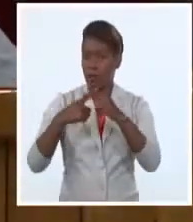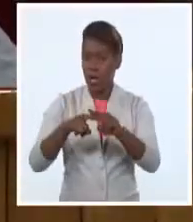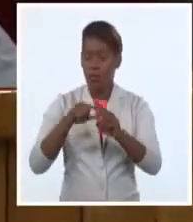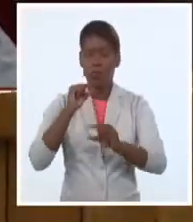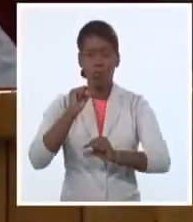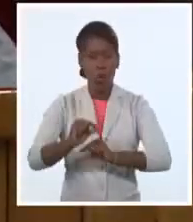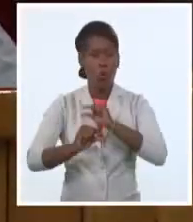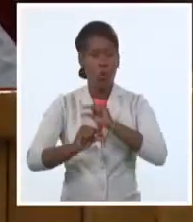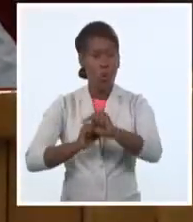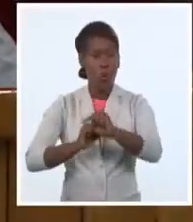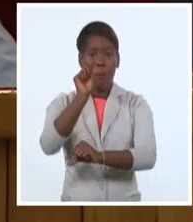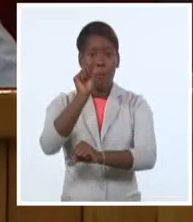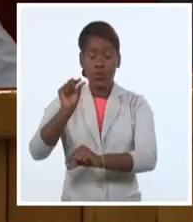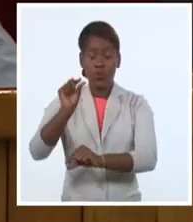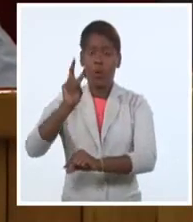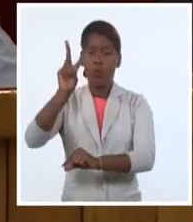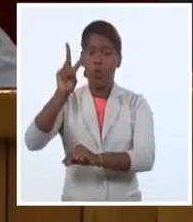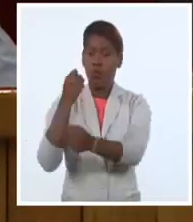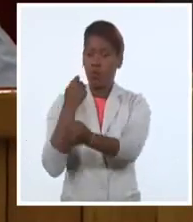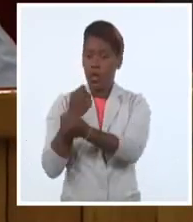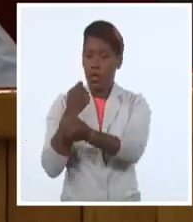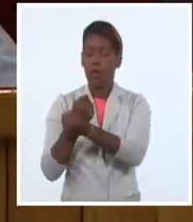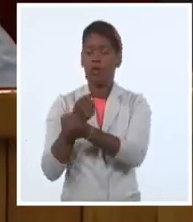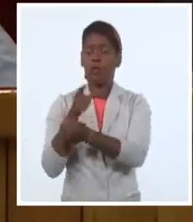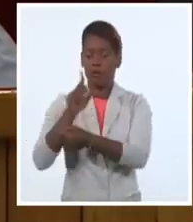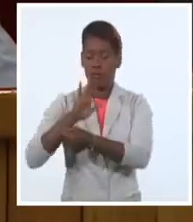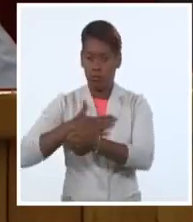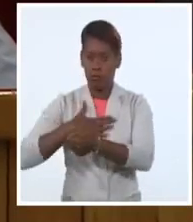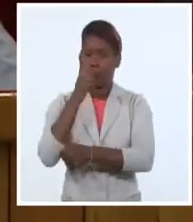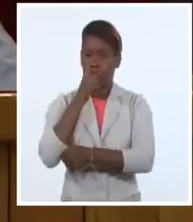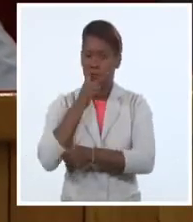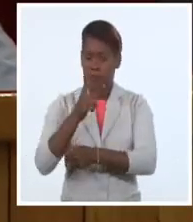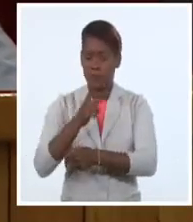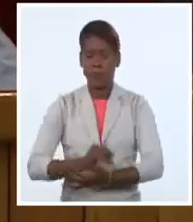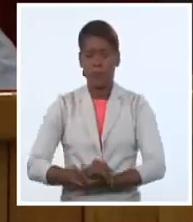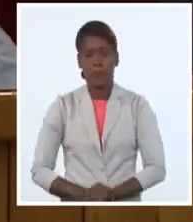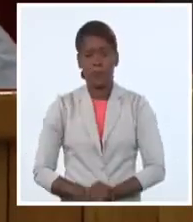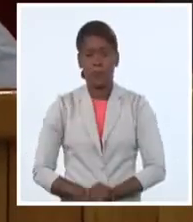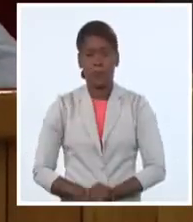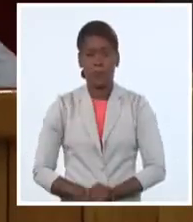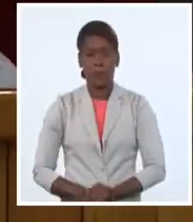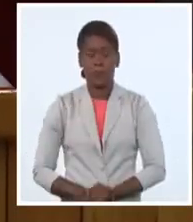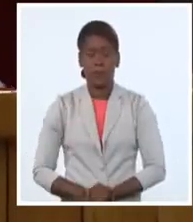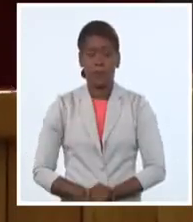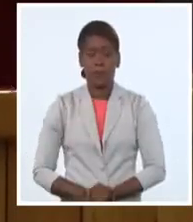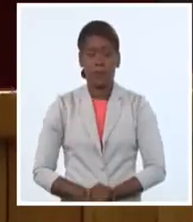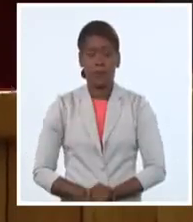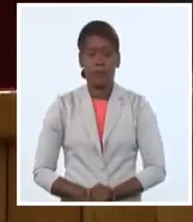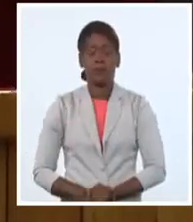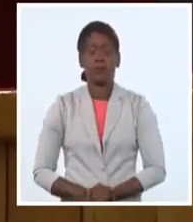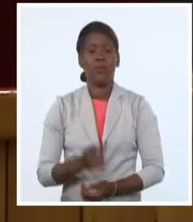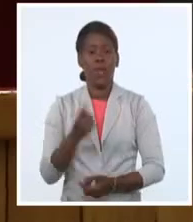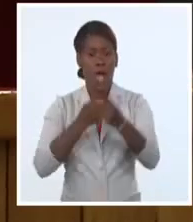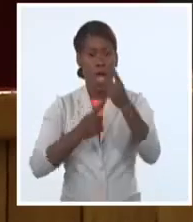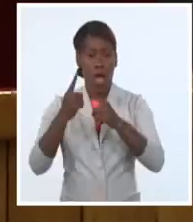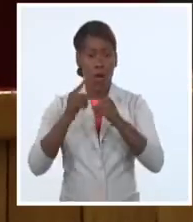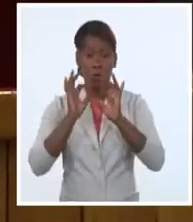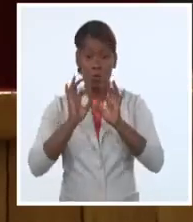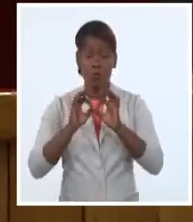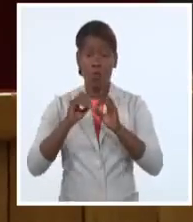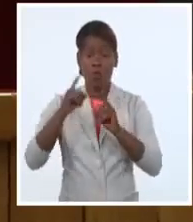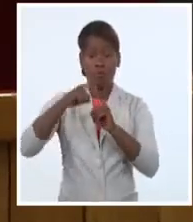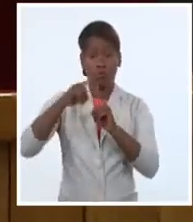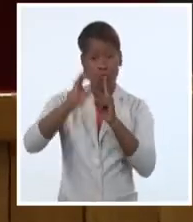de las personas vulnerables. Varios elementos de su diseño inicial han sido rectificados tomando en cuenta